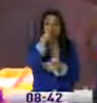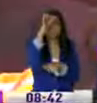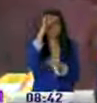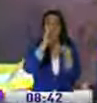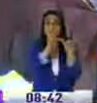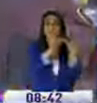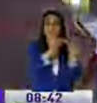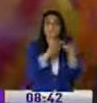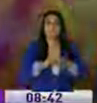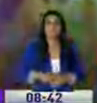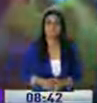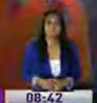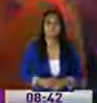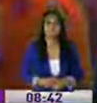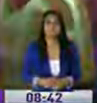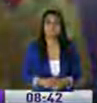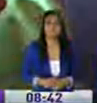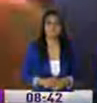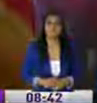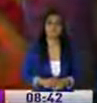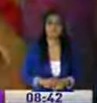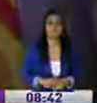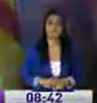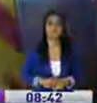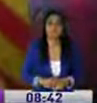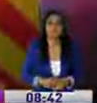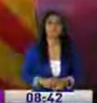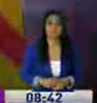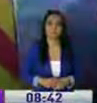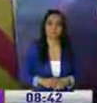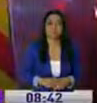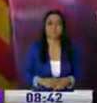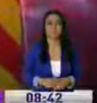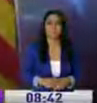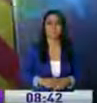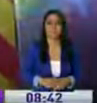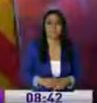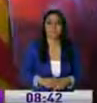asistencial. Informó Jorge Salazar.